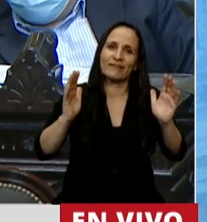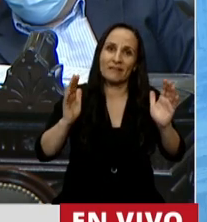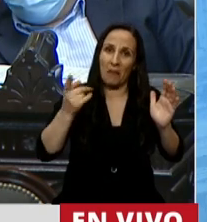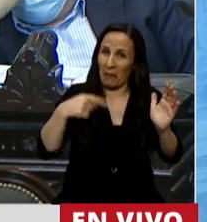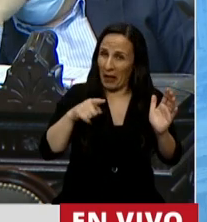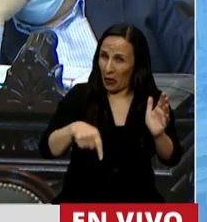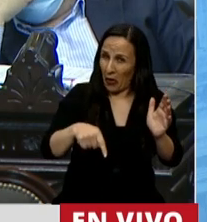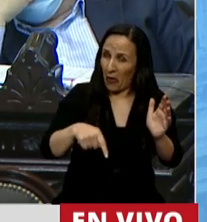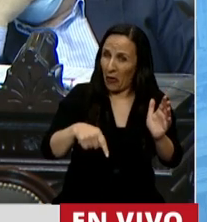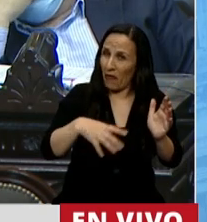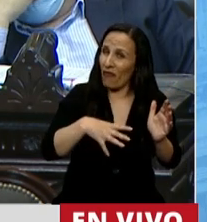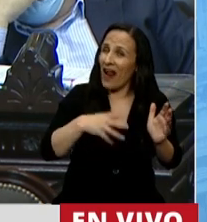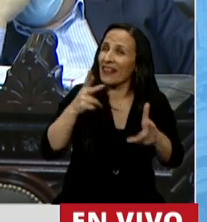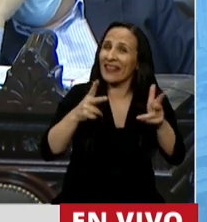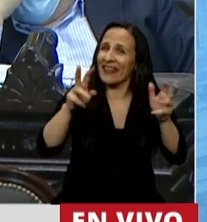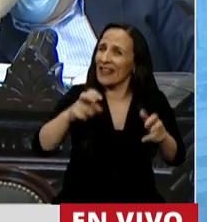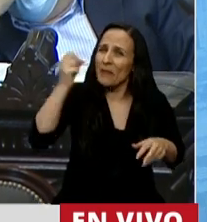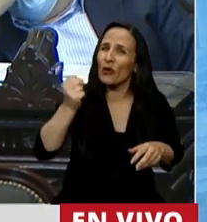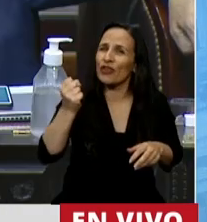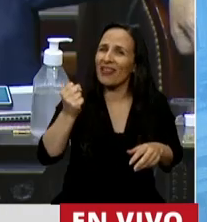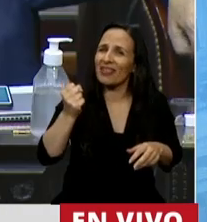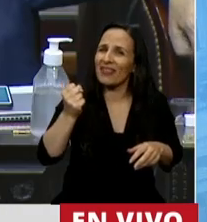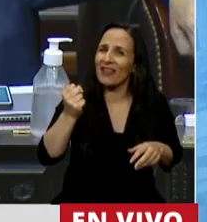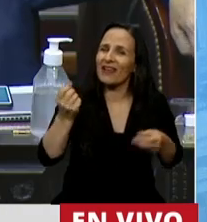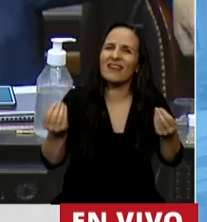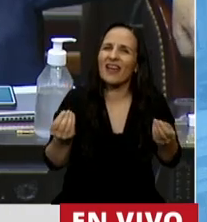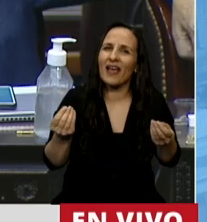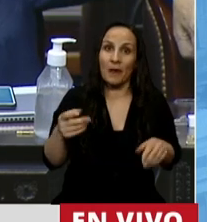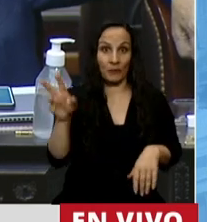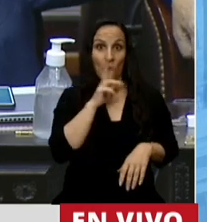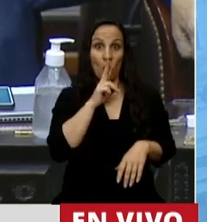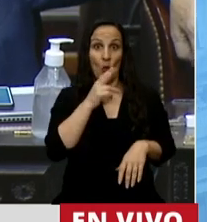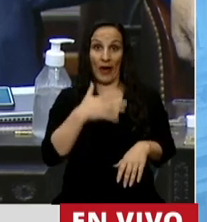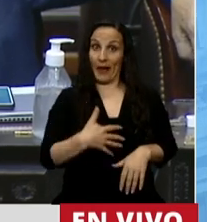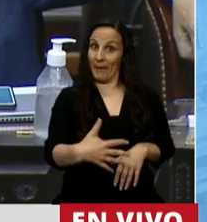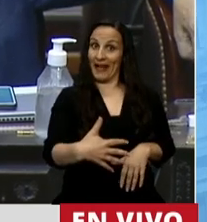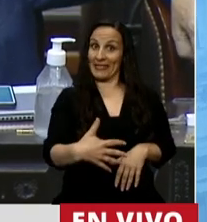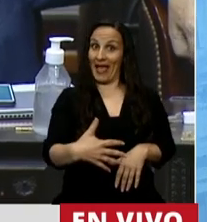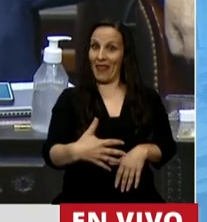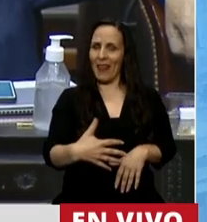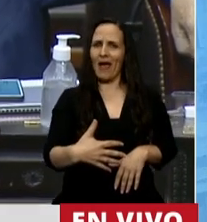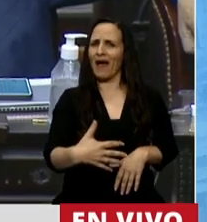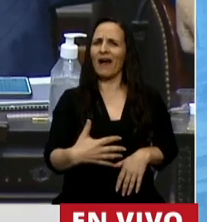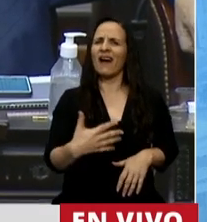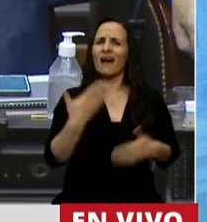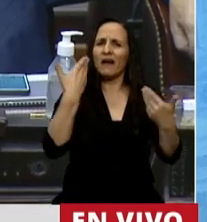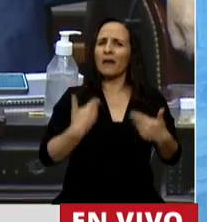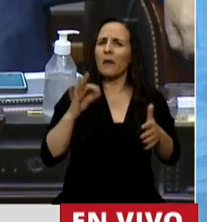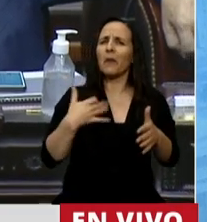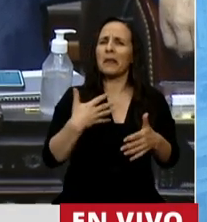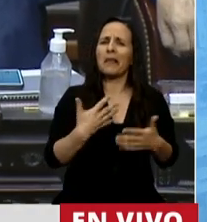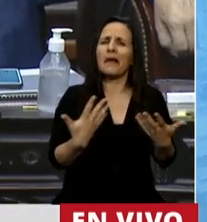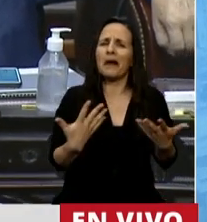habló de algo tan importante, que es la mujer embarazada, lo que vive la mujer